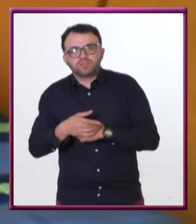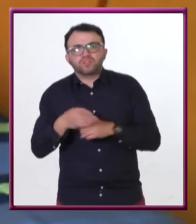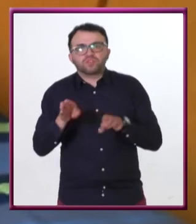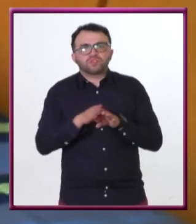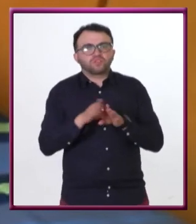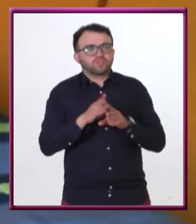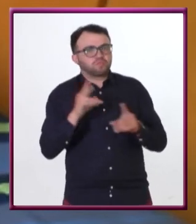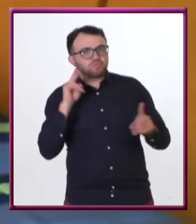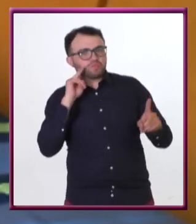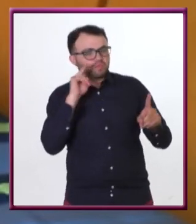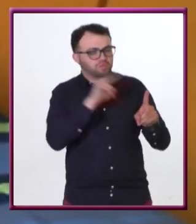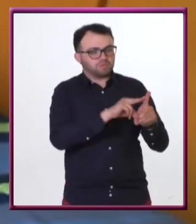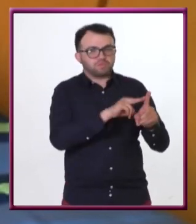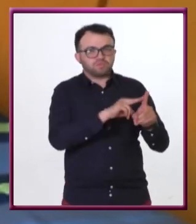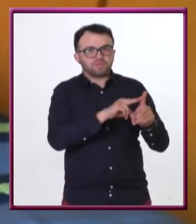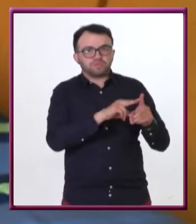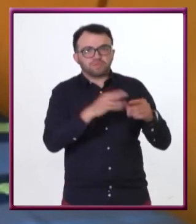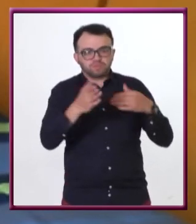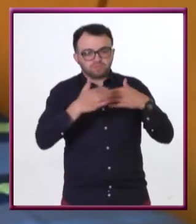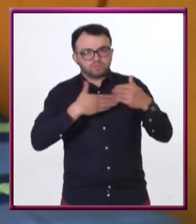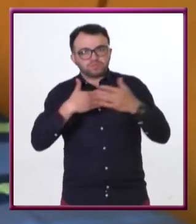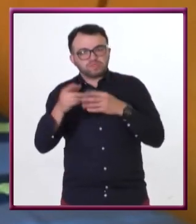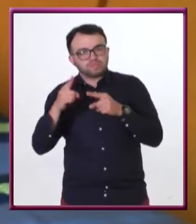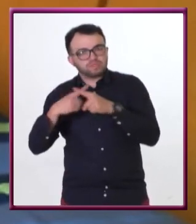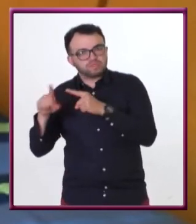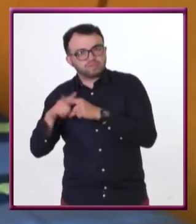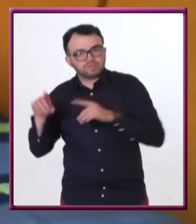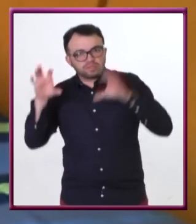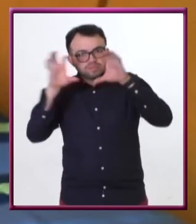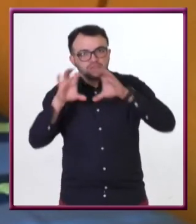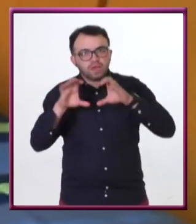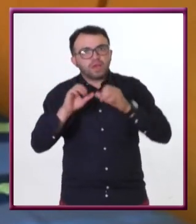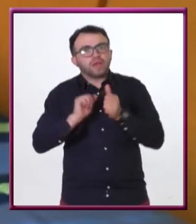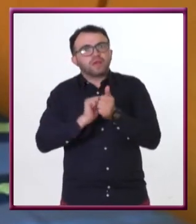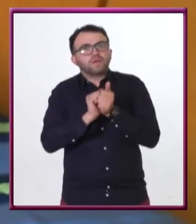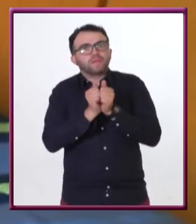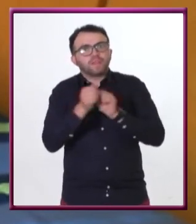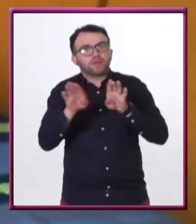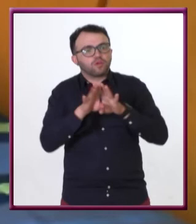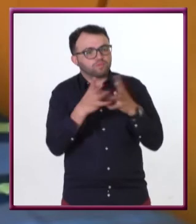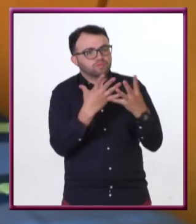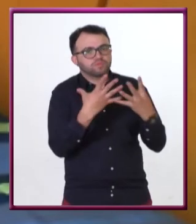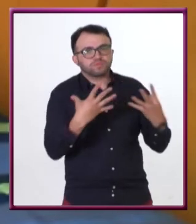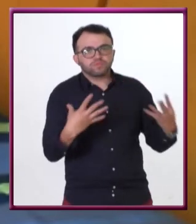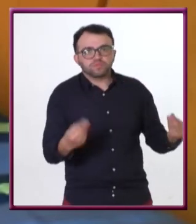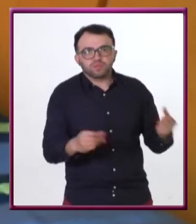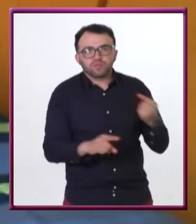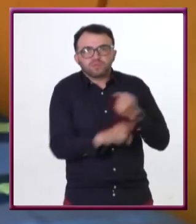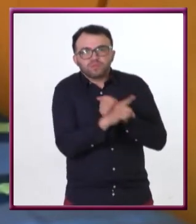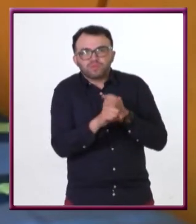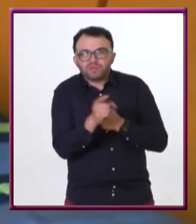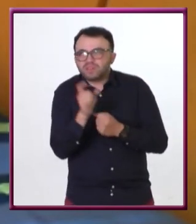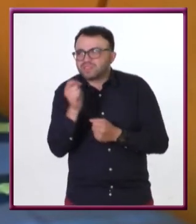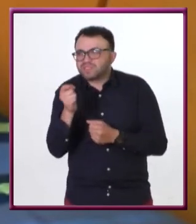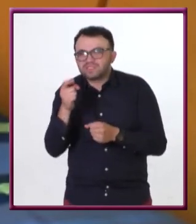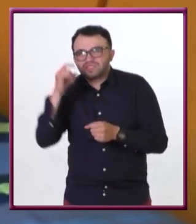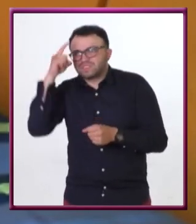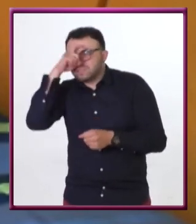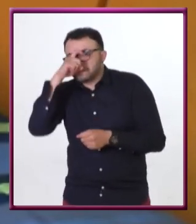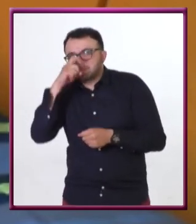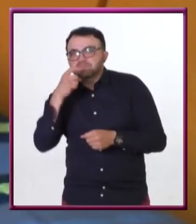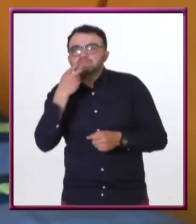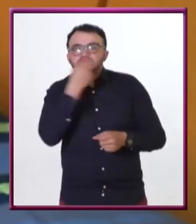manera en cómo vemos el cómputo moderno y se van a empezar a resolver problemas que ni con la supercomputadora se pueden resolver realmente, ¿no?